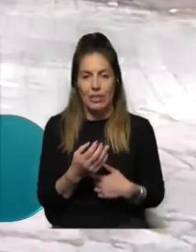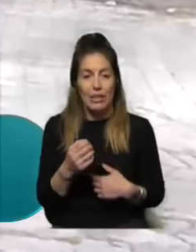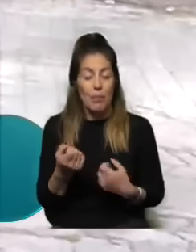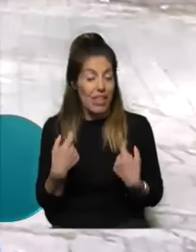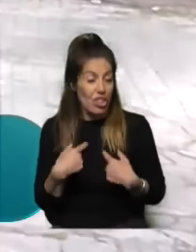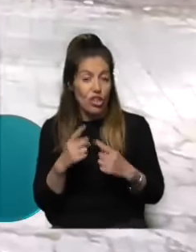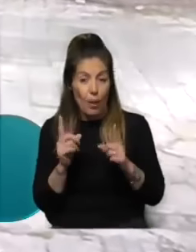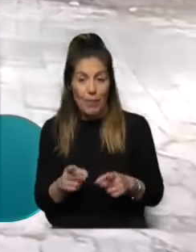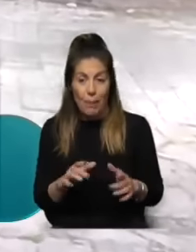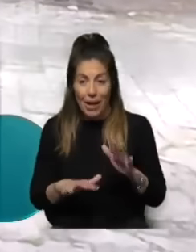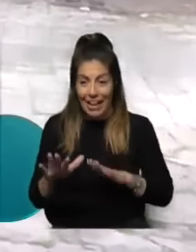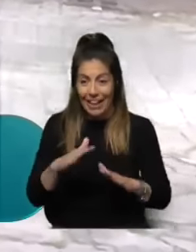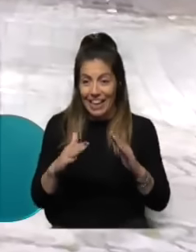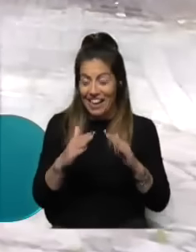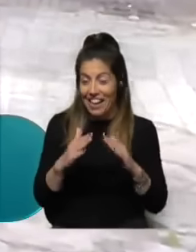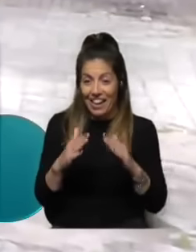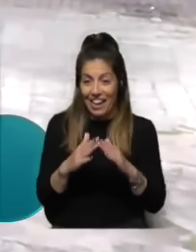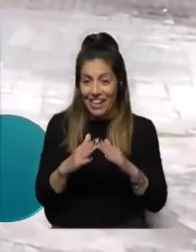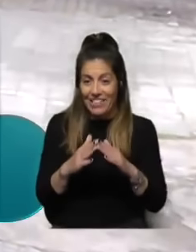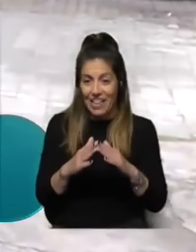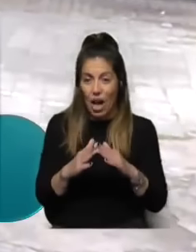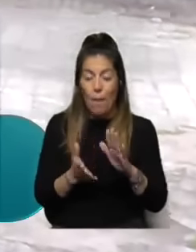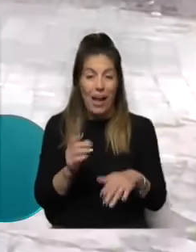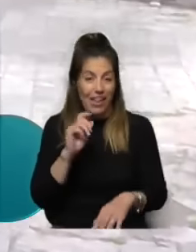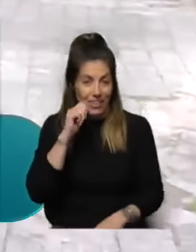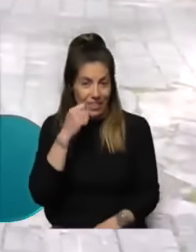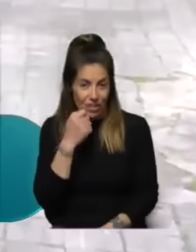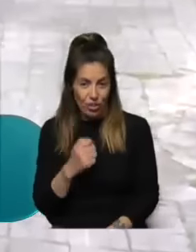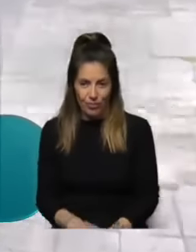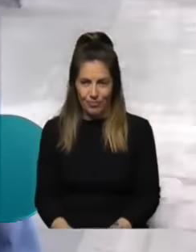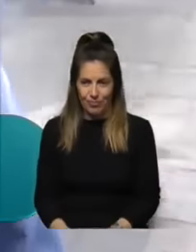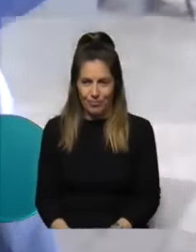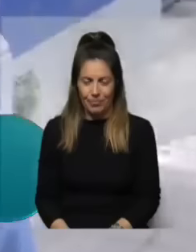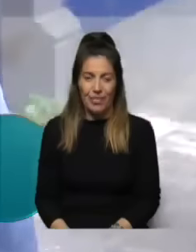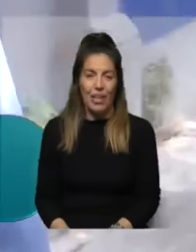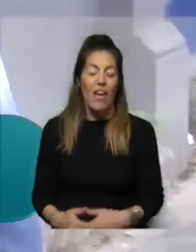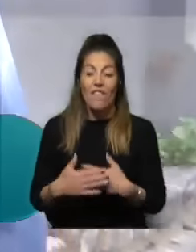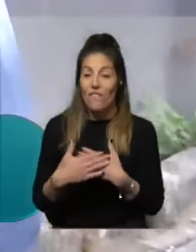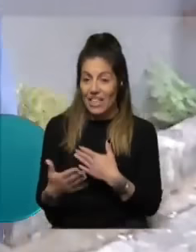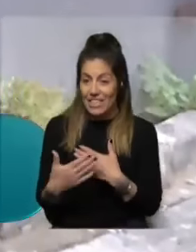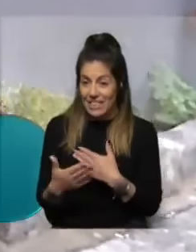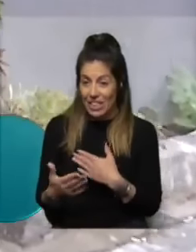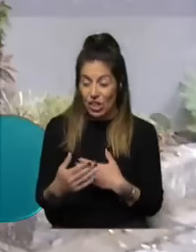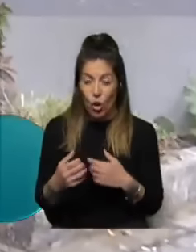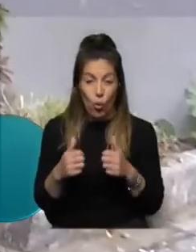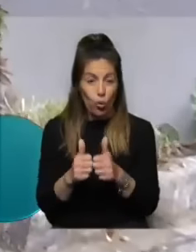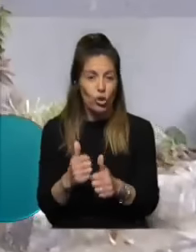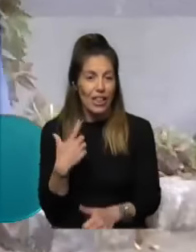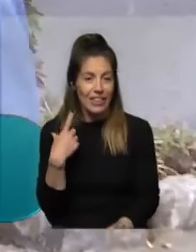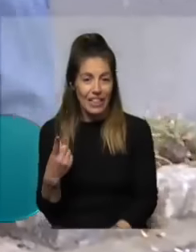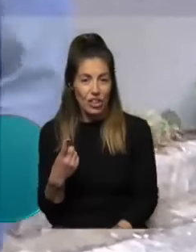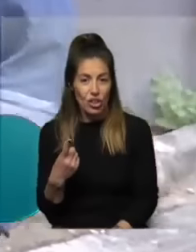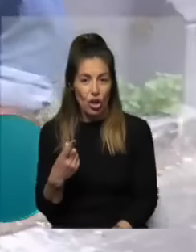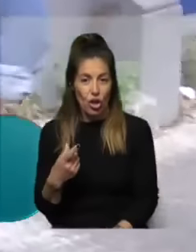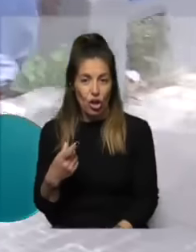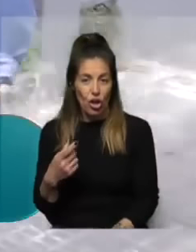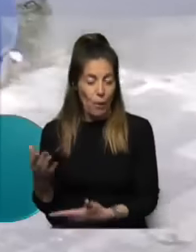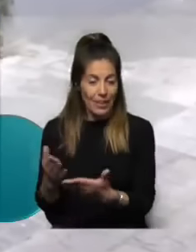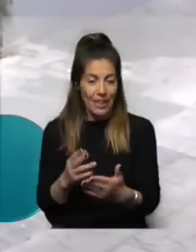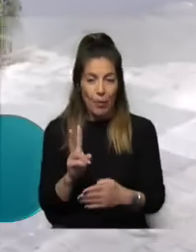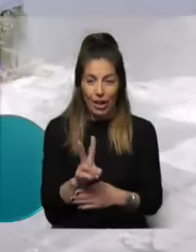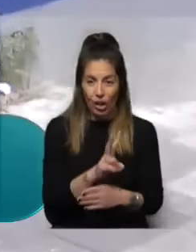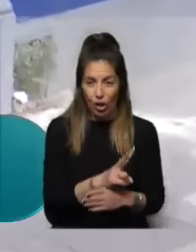para arreglar el rancho, dejarlo un poquito más lindo, ¿no? Qué bueno. Bueno, vecino, ¿se anime con el director? ¿Lo invitamos a recorrer su casa? Ah,